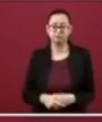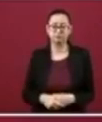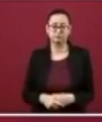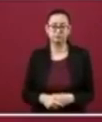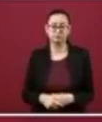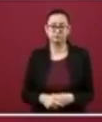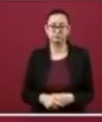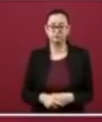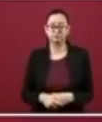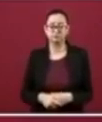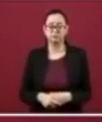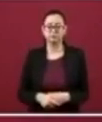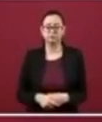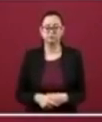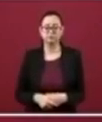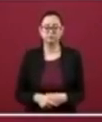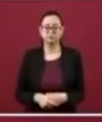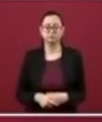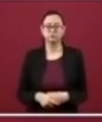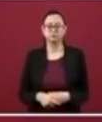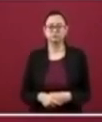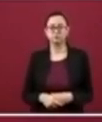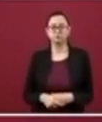Considero que